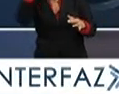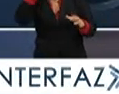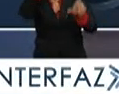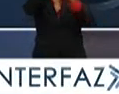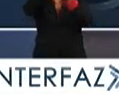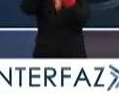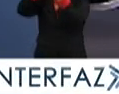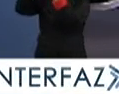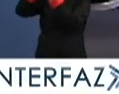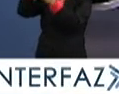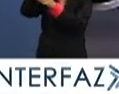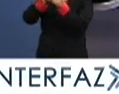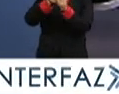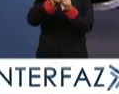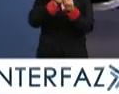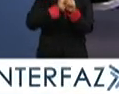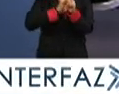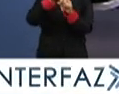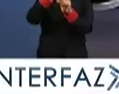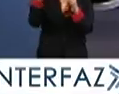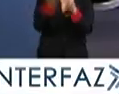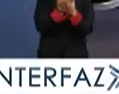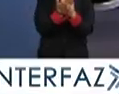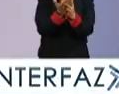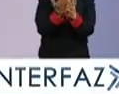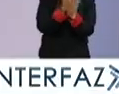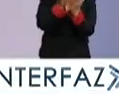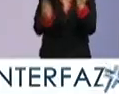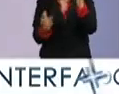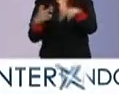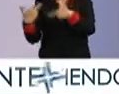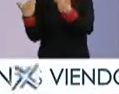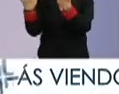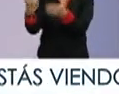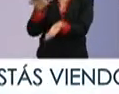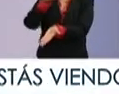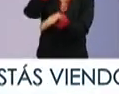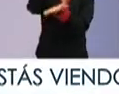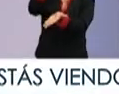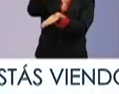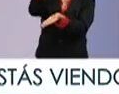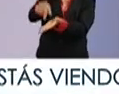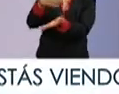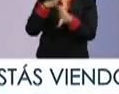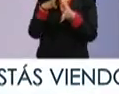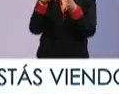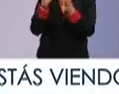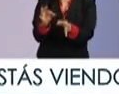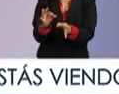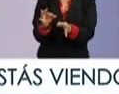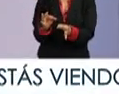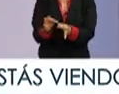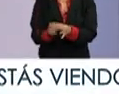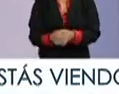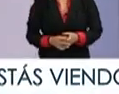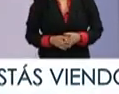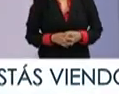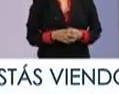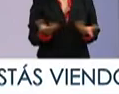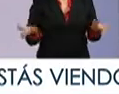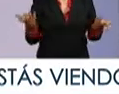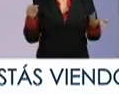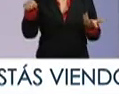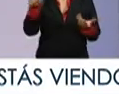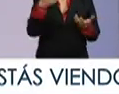México de la segunda mitad del siglo XX y la donó incluso a una fundación. O